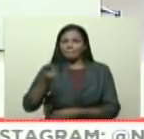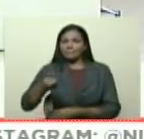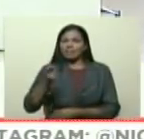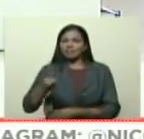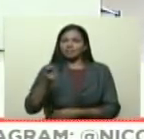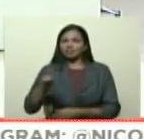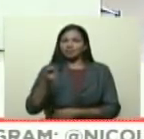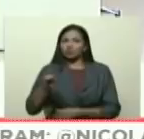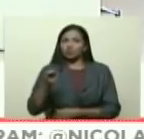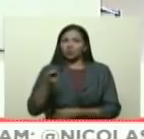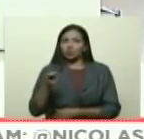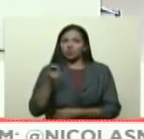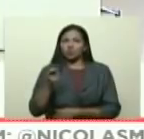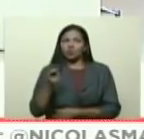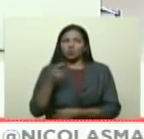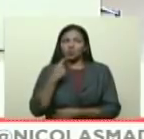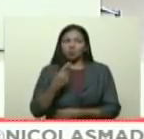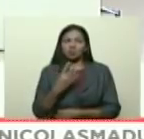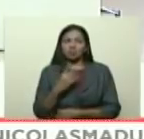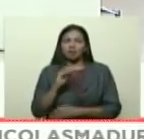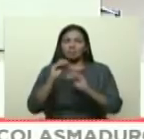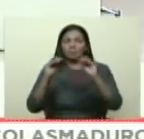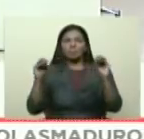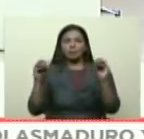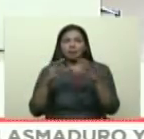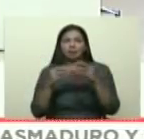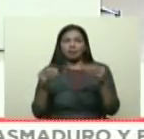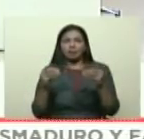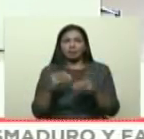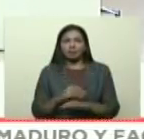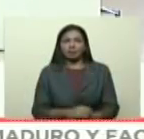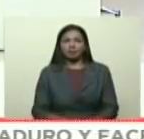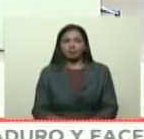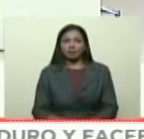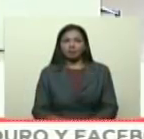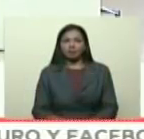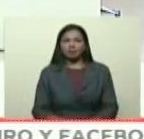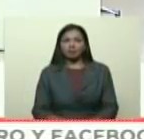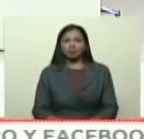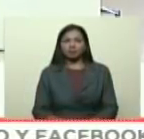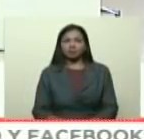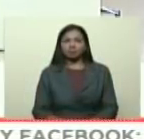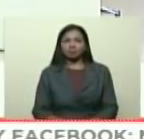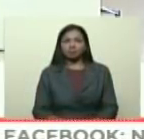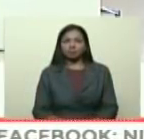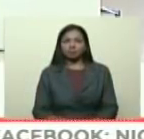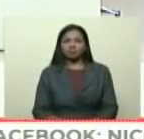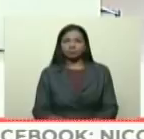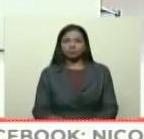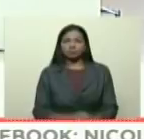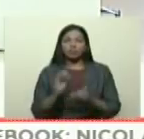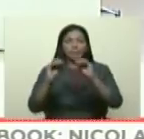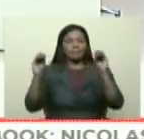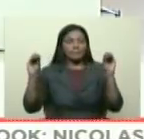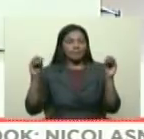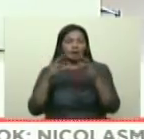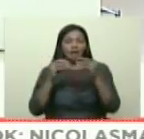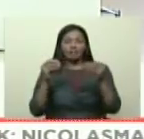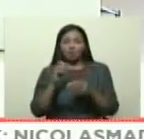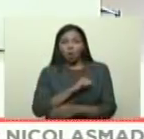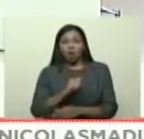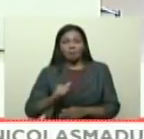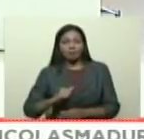Hay que llamar a los editores Ernesto, llamarlos a todos, a los